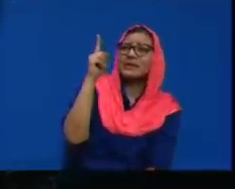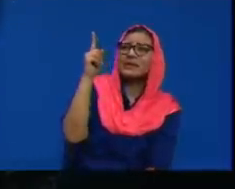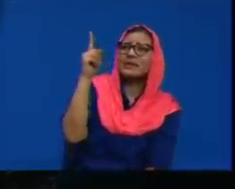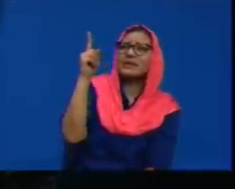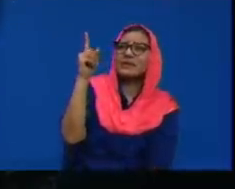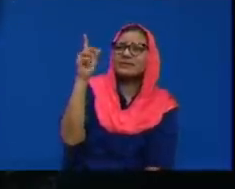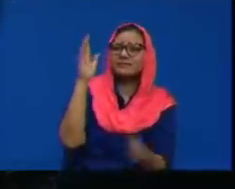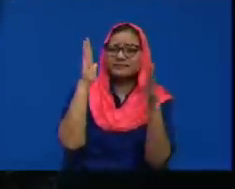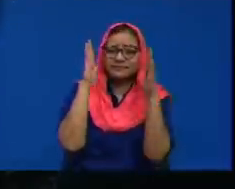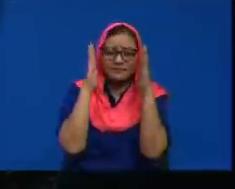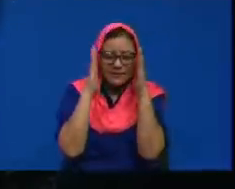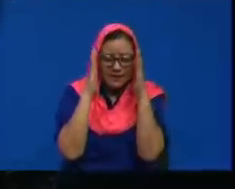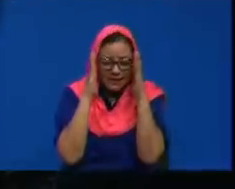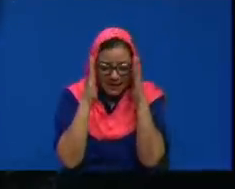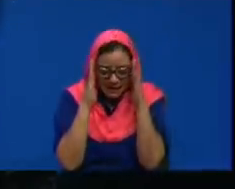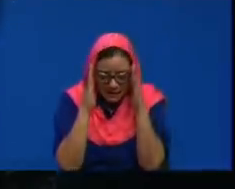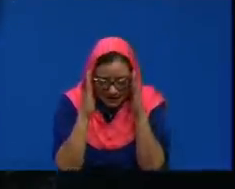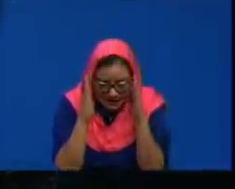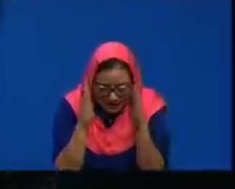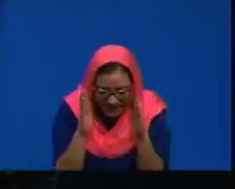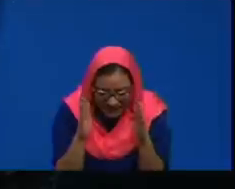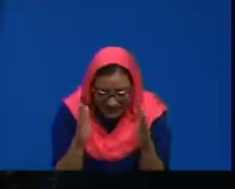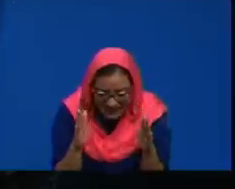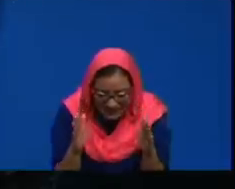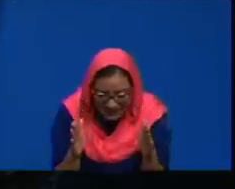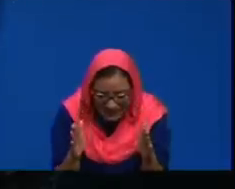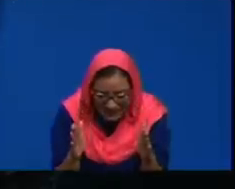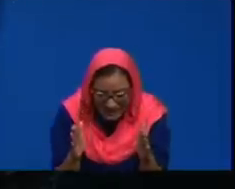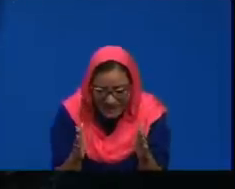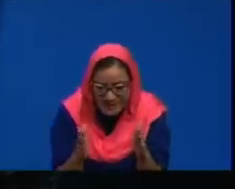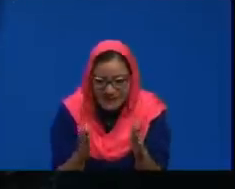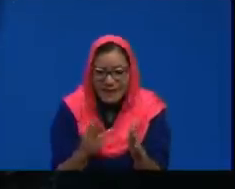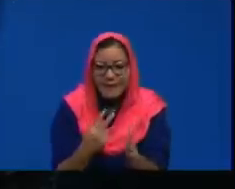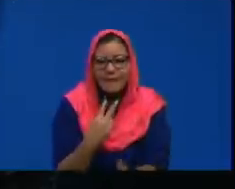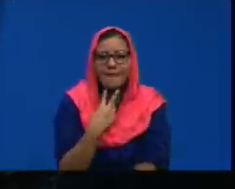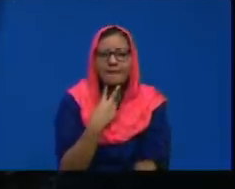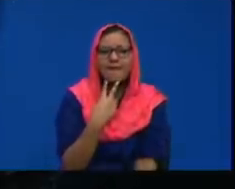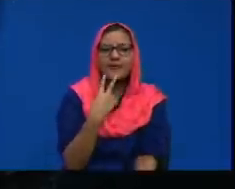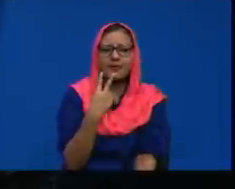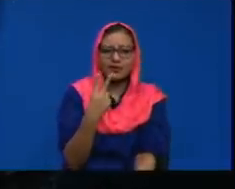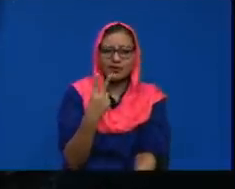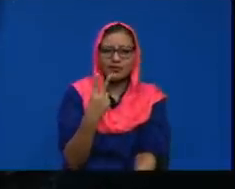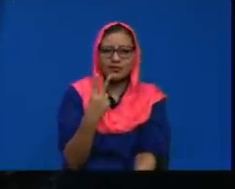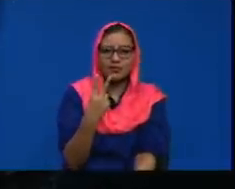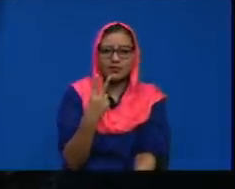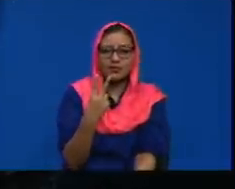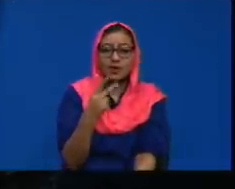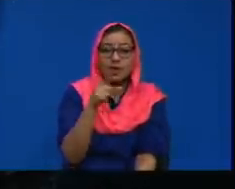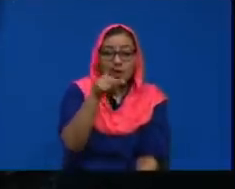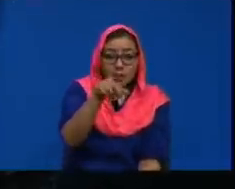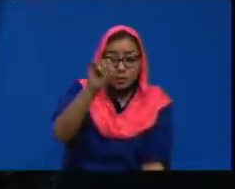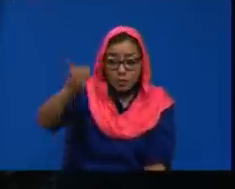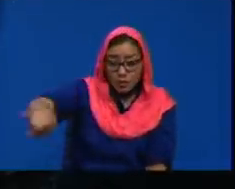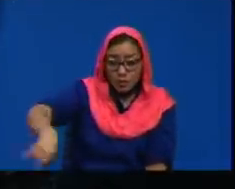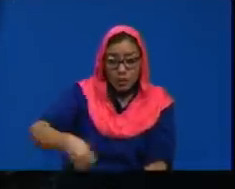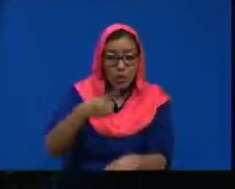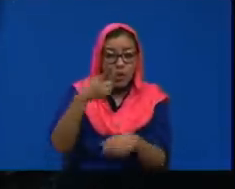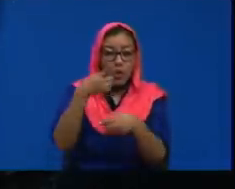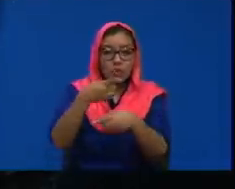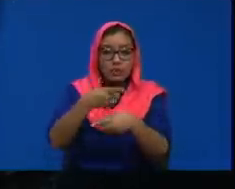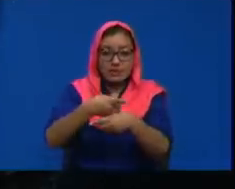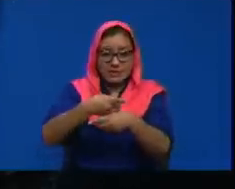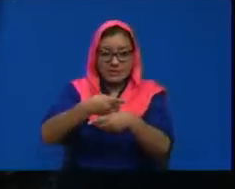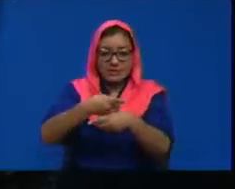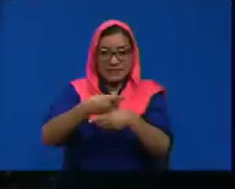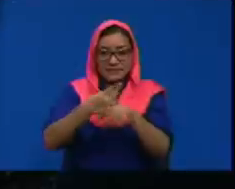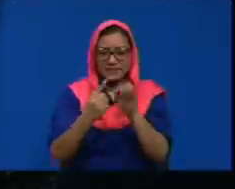Atiende hoy mi voz, dice el Señor. Yo soy tu justicia.